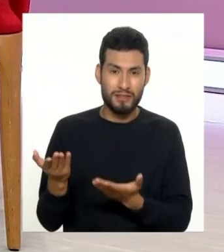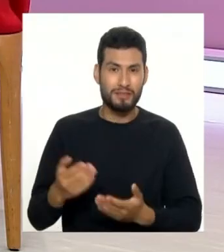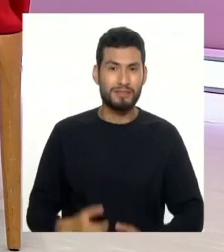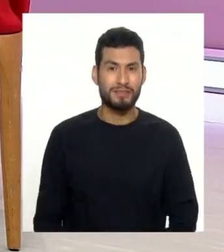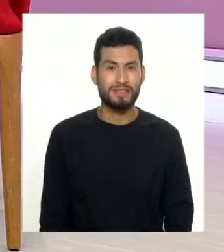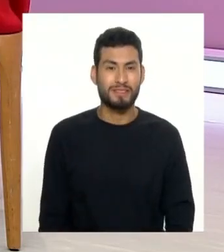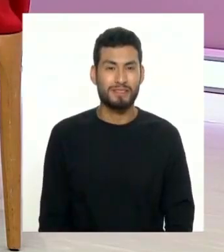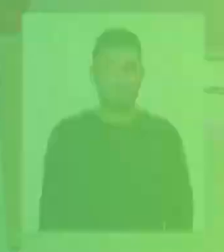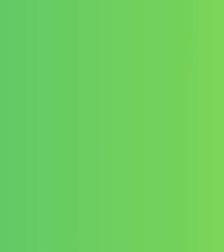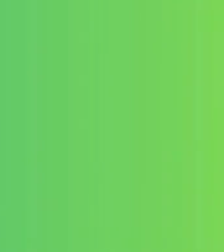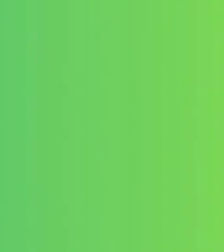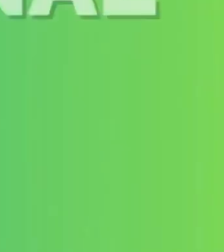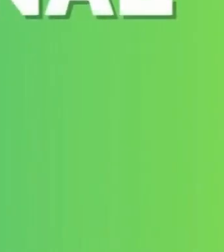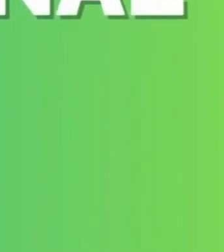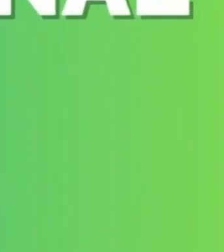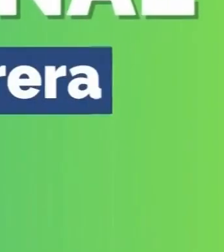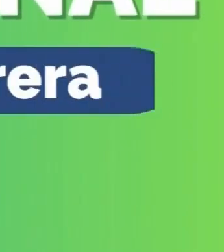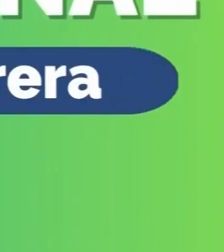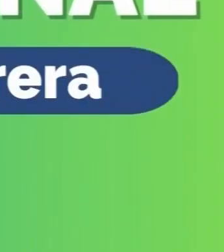estudios. Buenos días.